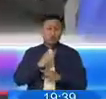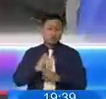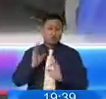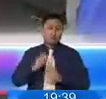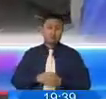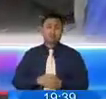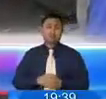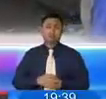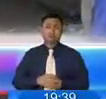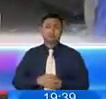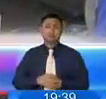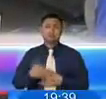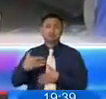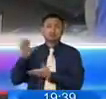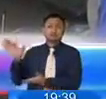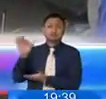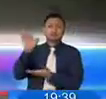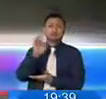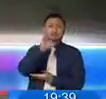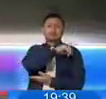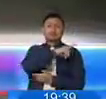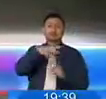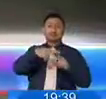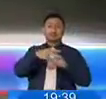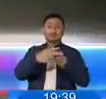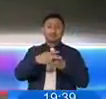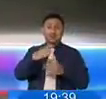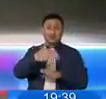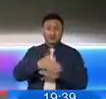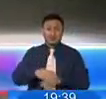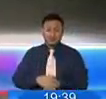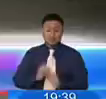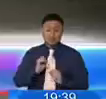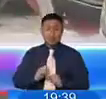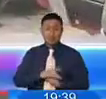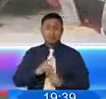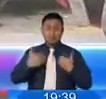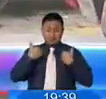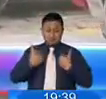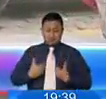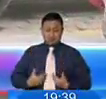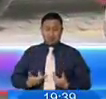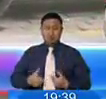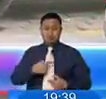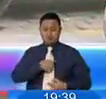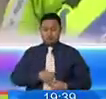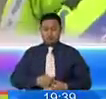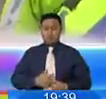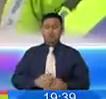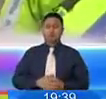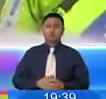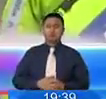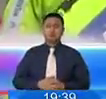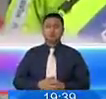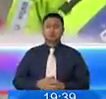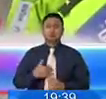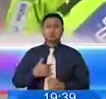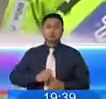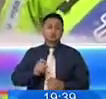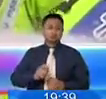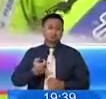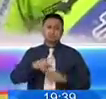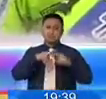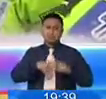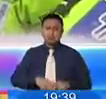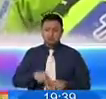revisión. Además, los representantes de los talleres de automotrices de la zona ahora portarán chalecos y credenciales. Si necesitan alguna